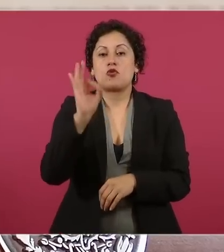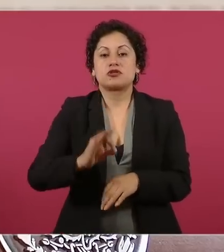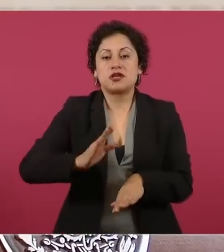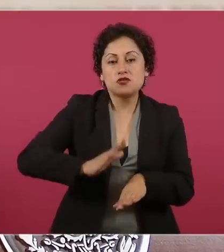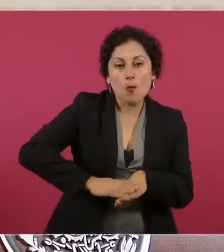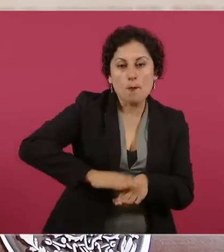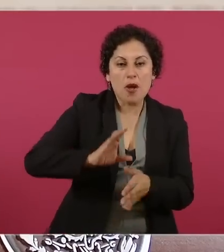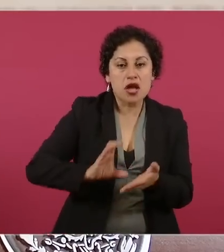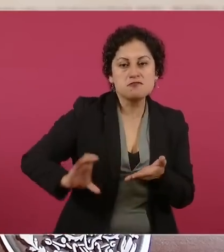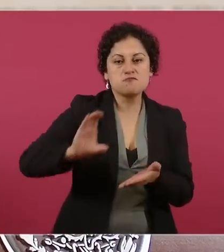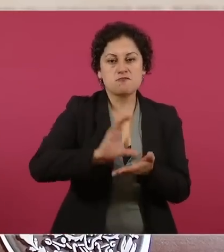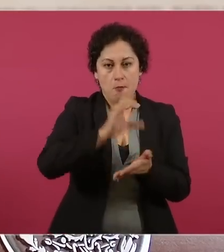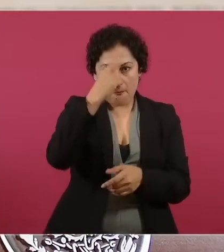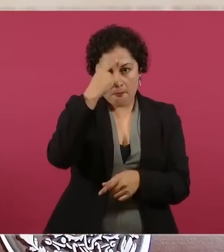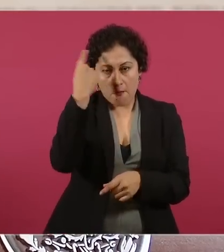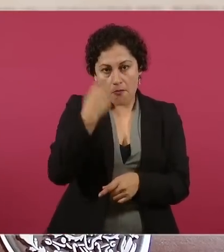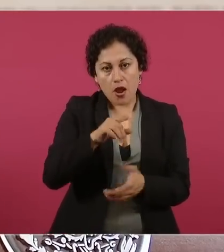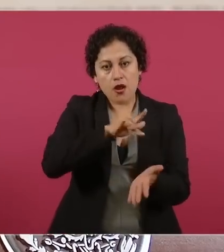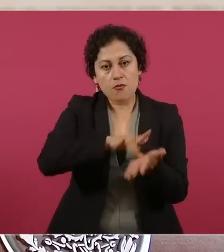mayores.